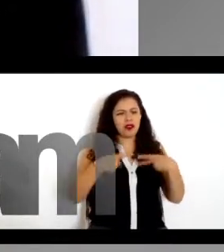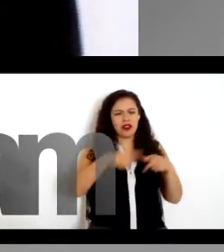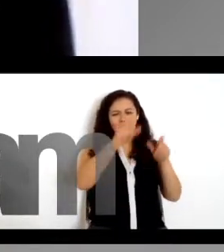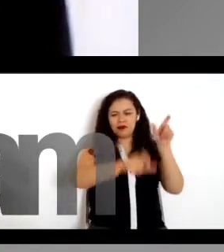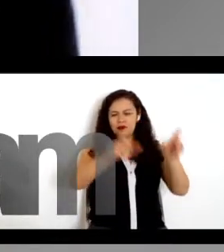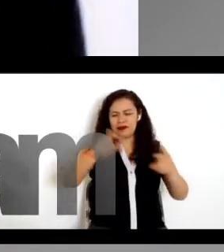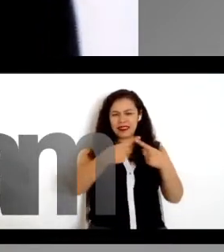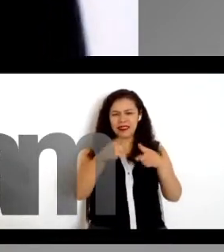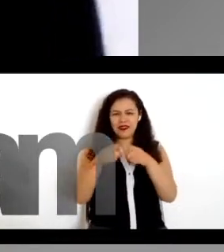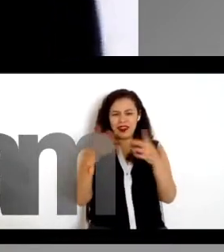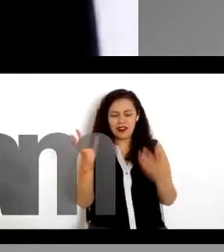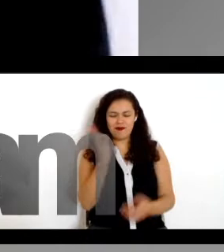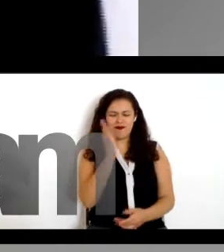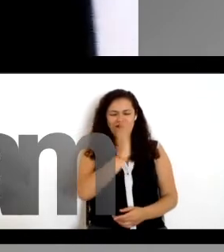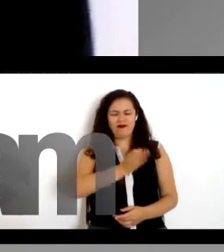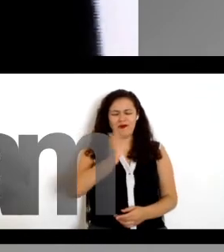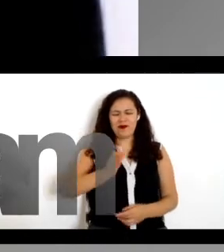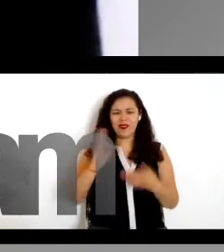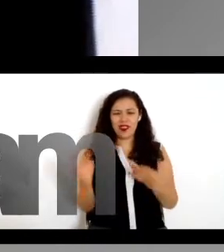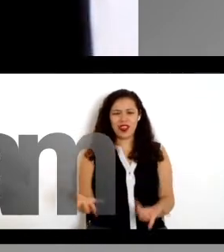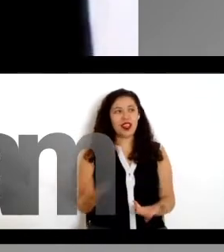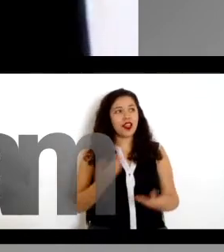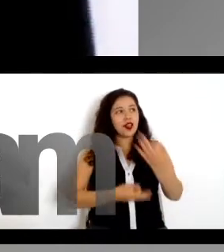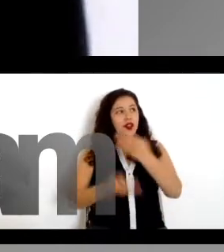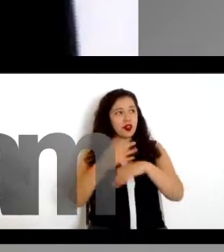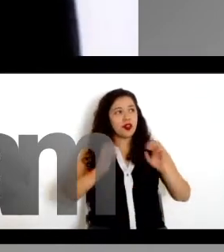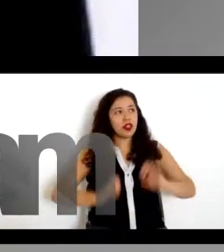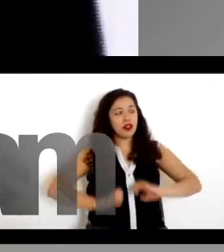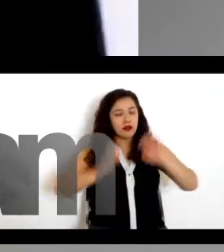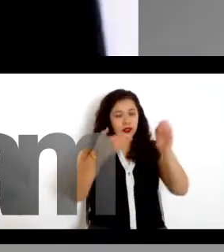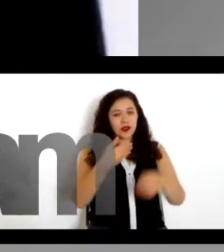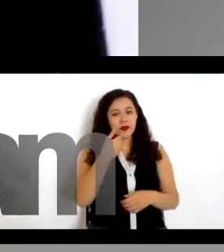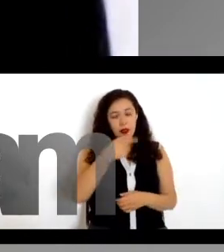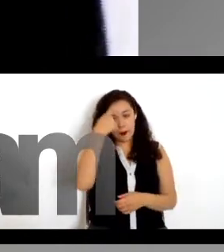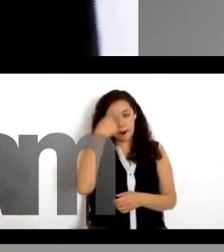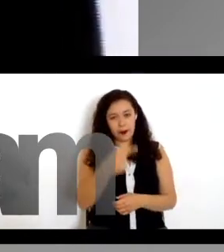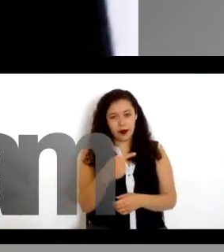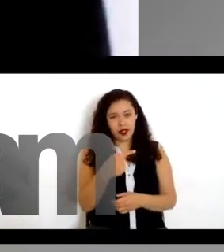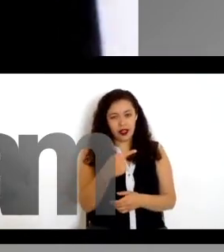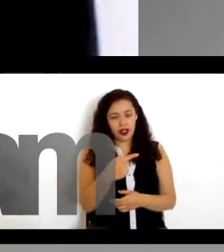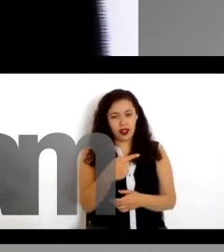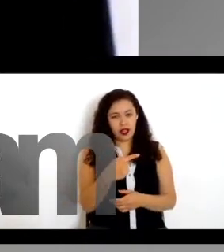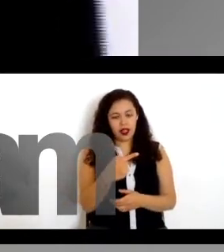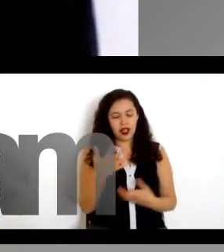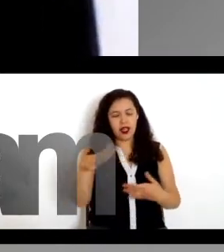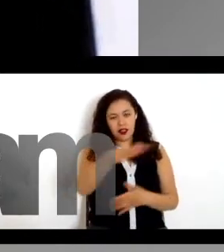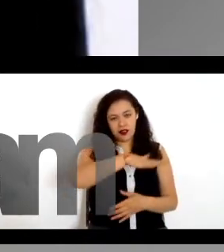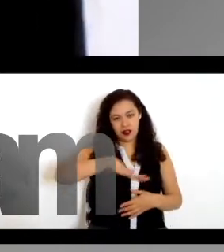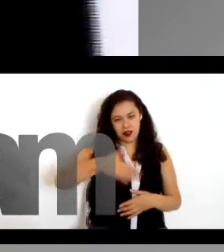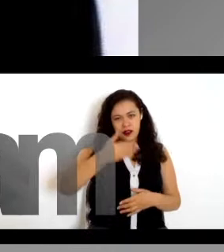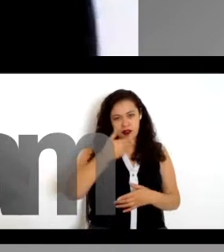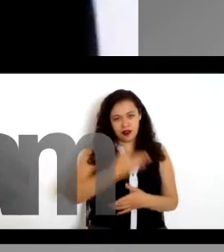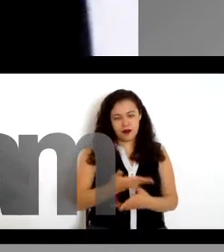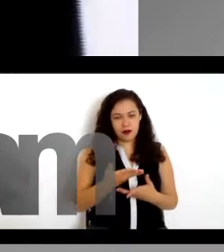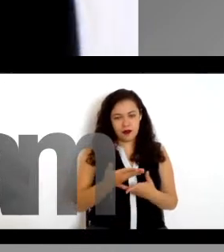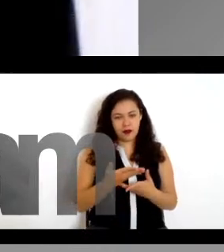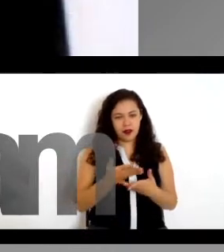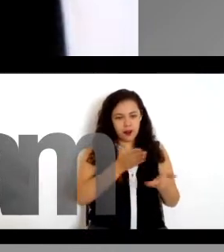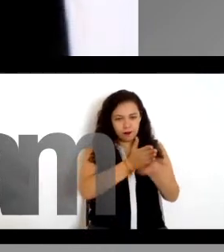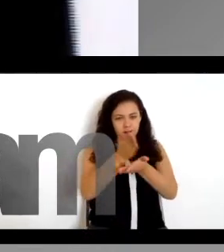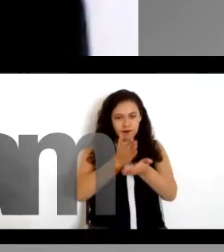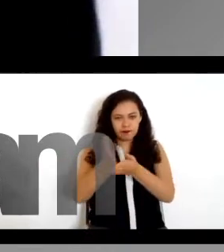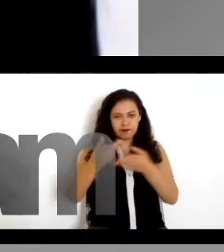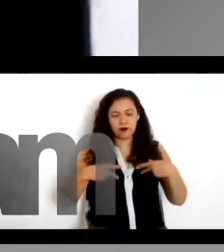también en todo lo que se requiere a la infraestructura para poder habilitar los espacios de educación de las personas